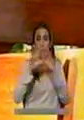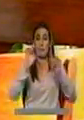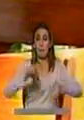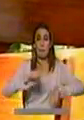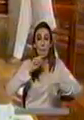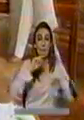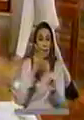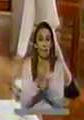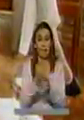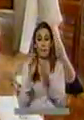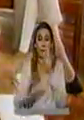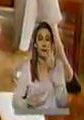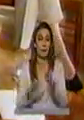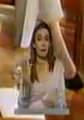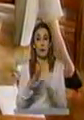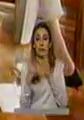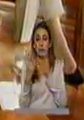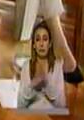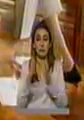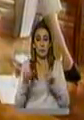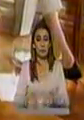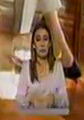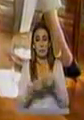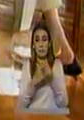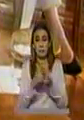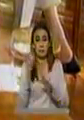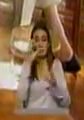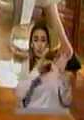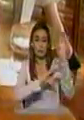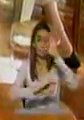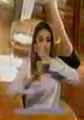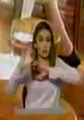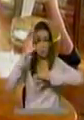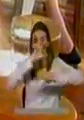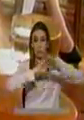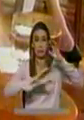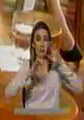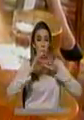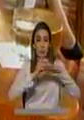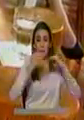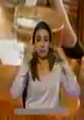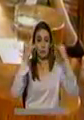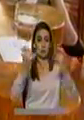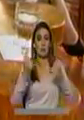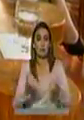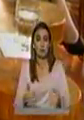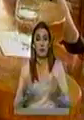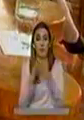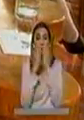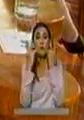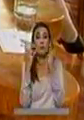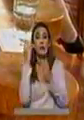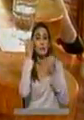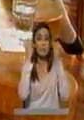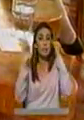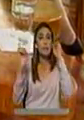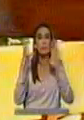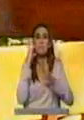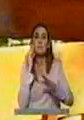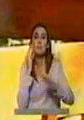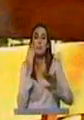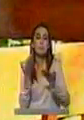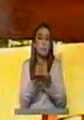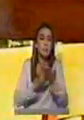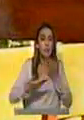los beneficiados en este tipo de iniciativas, que lo que buscan es finalmente que esos sueños, esas ideas, esas iniciativas se